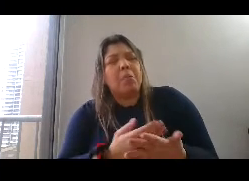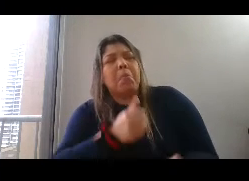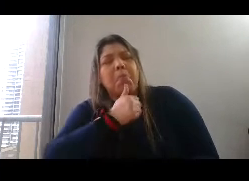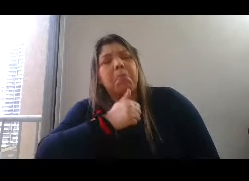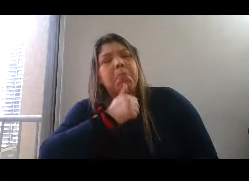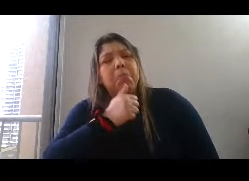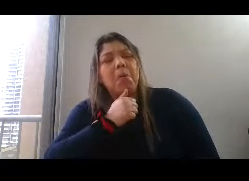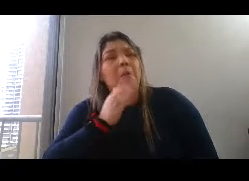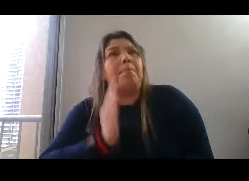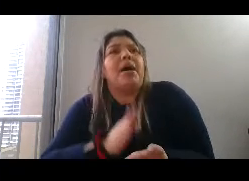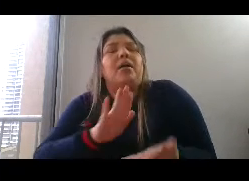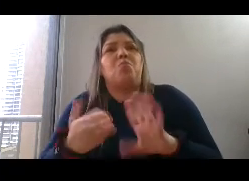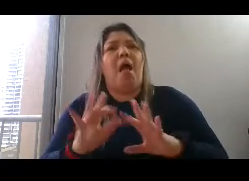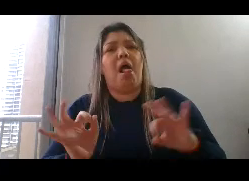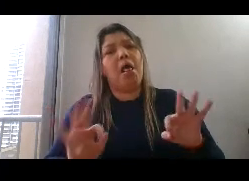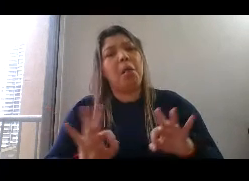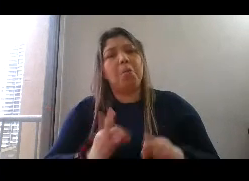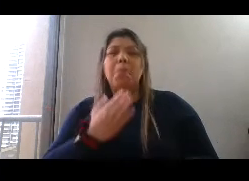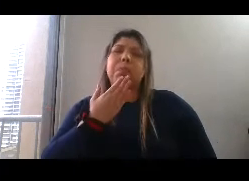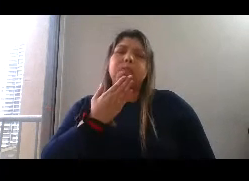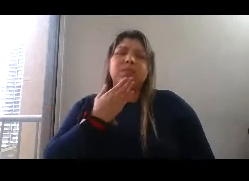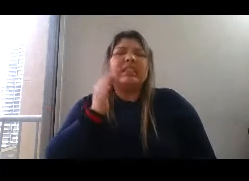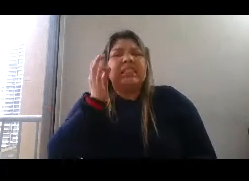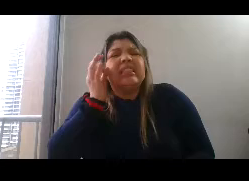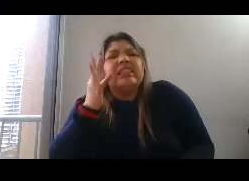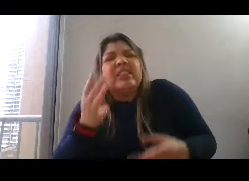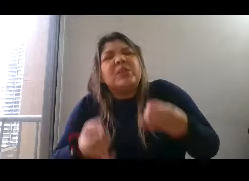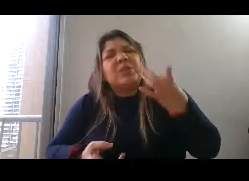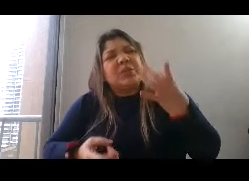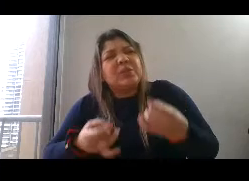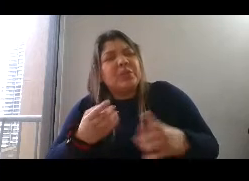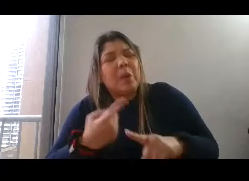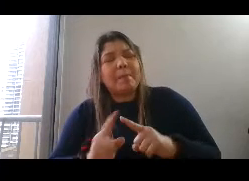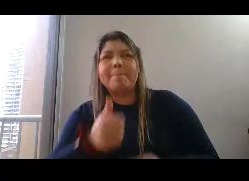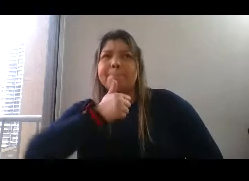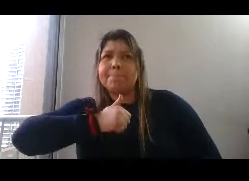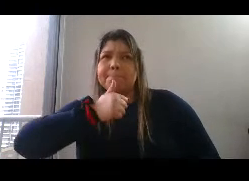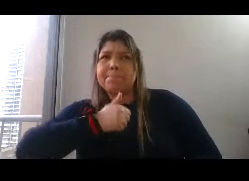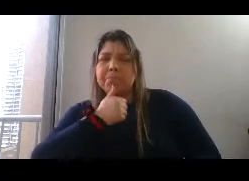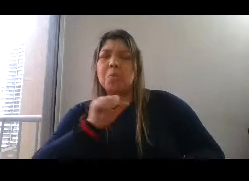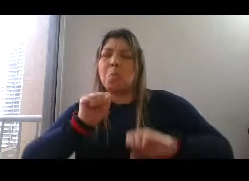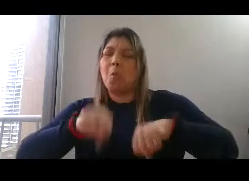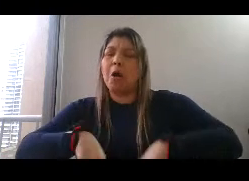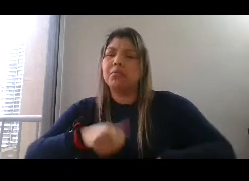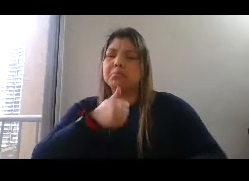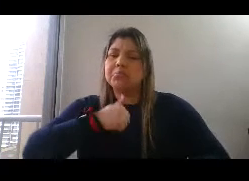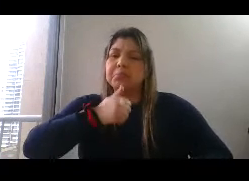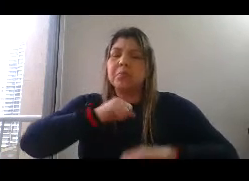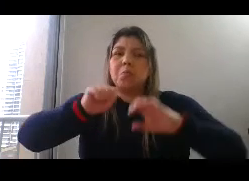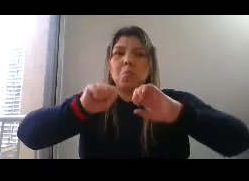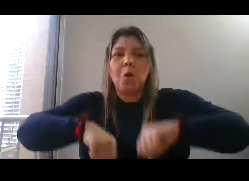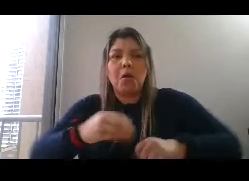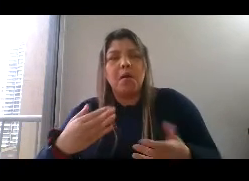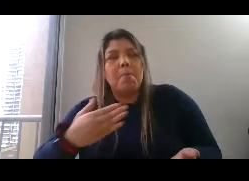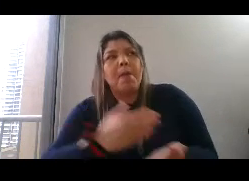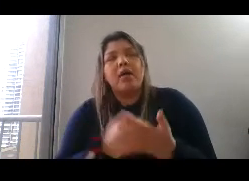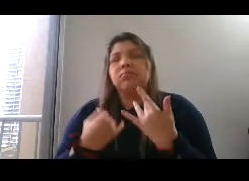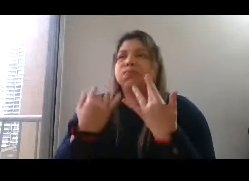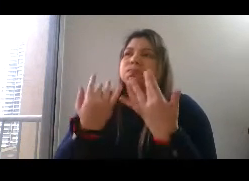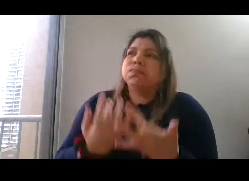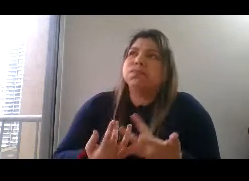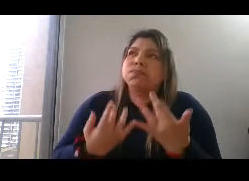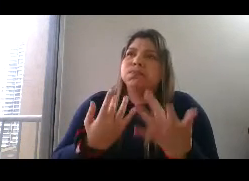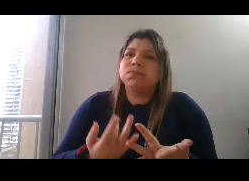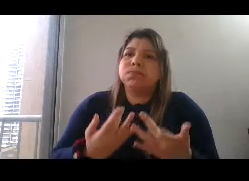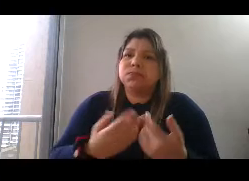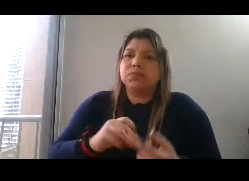de lucidez en la persona que está al frente de la atención y puede decir que ese paciente que está solicitando o está